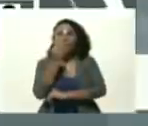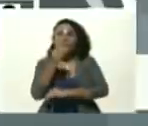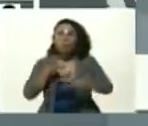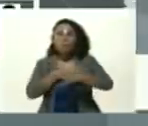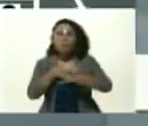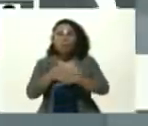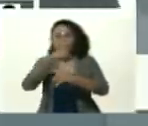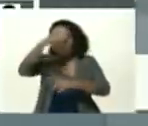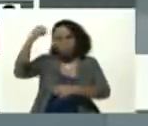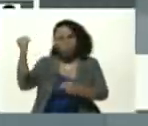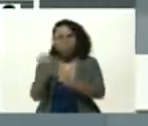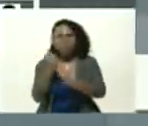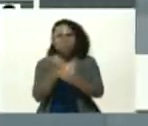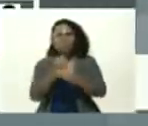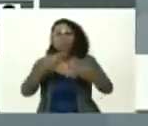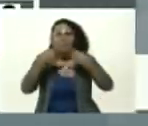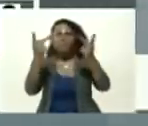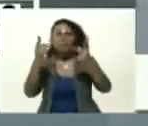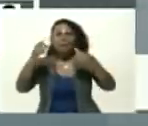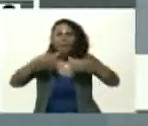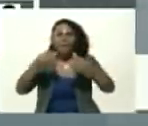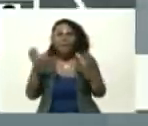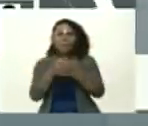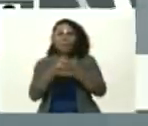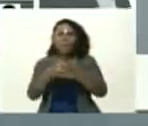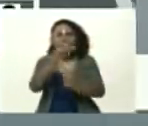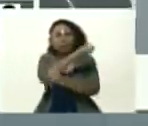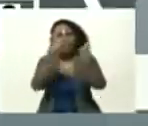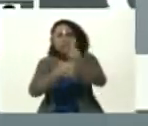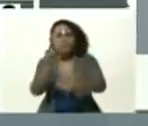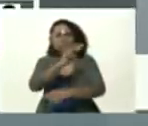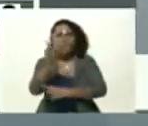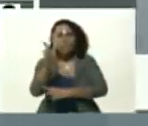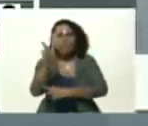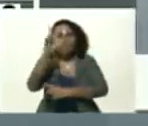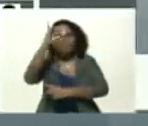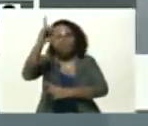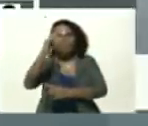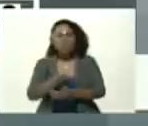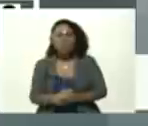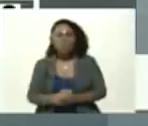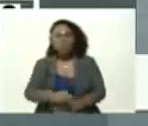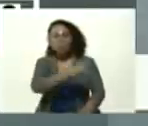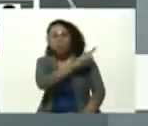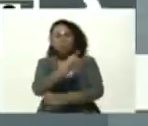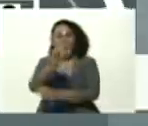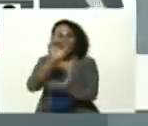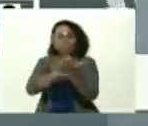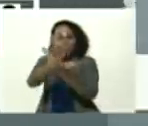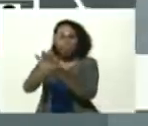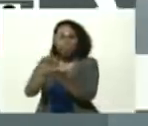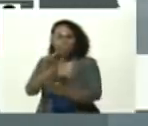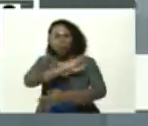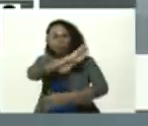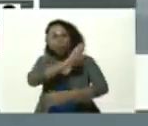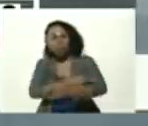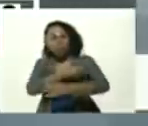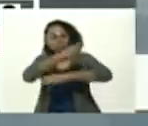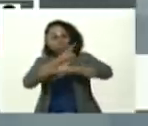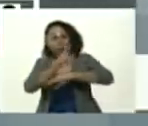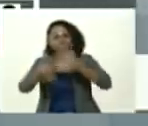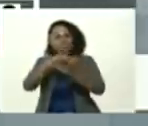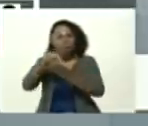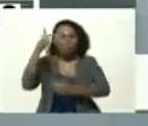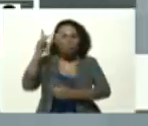de Obras Públicas. Aquí está el equipo, la vicepresidenta ejecutiva, el comandante estratégico operacional de la Fuerza Armada Nacional